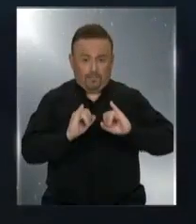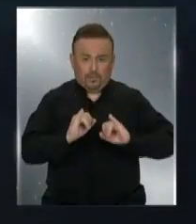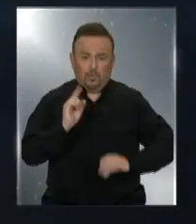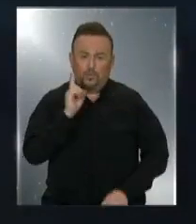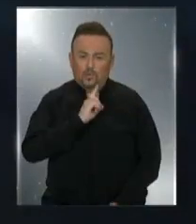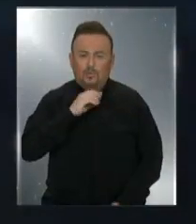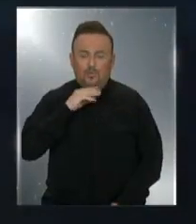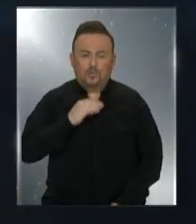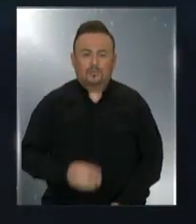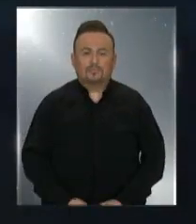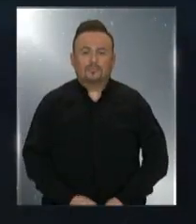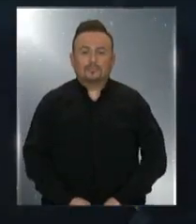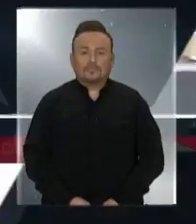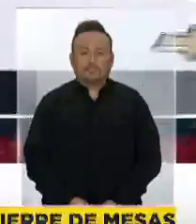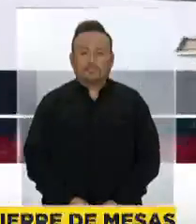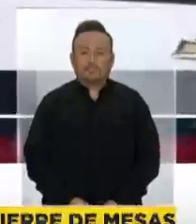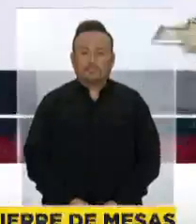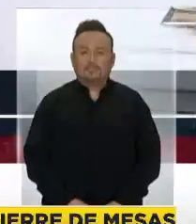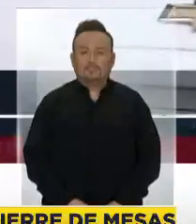último minuto.